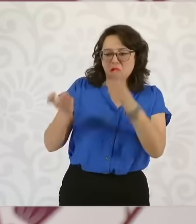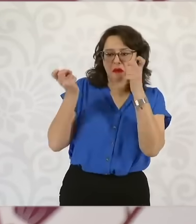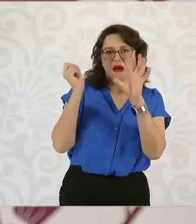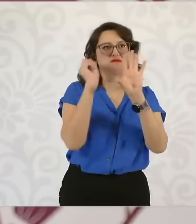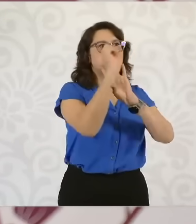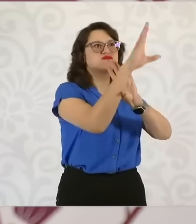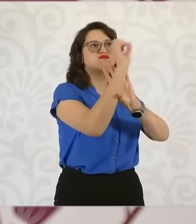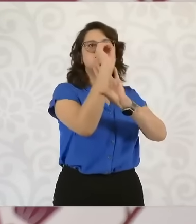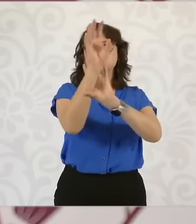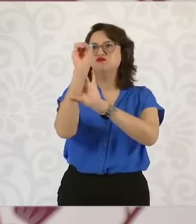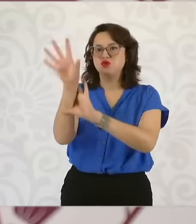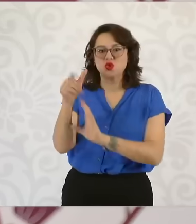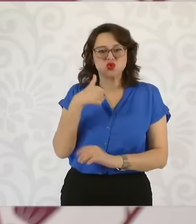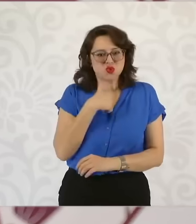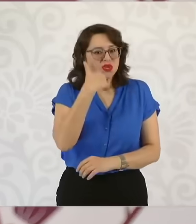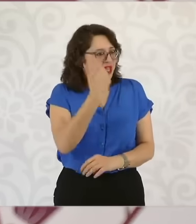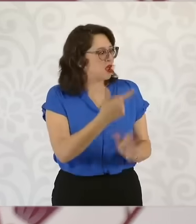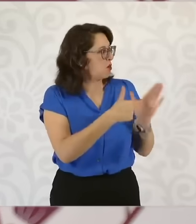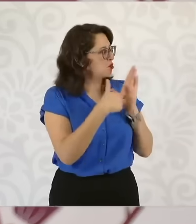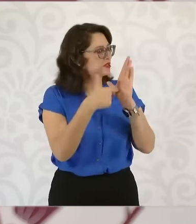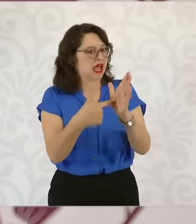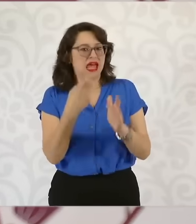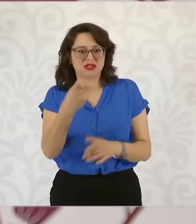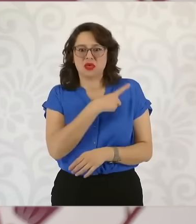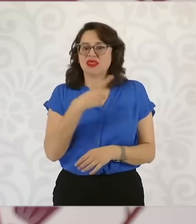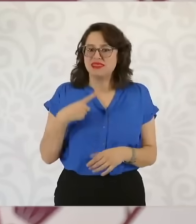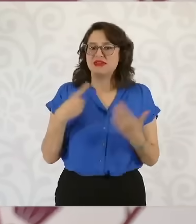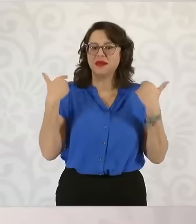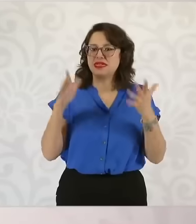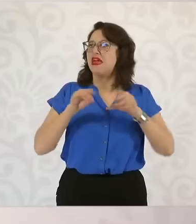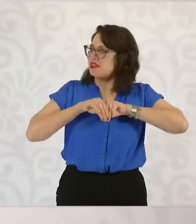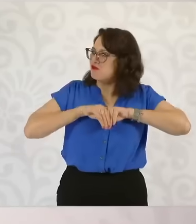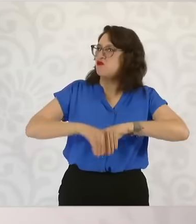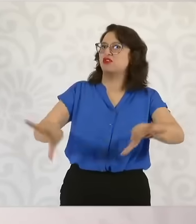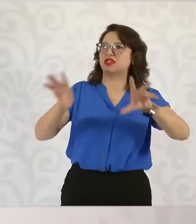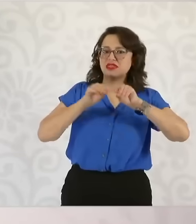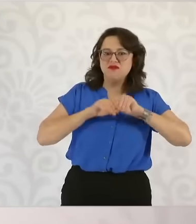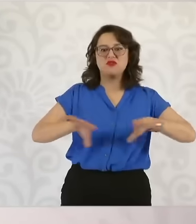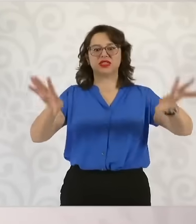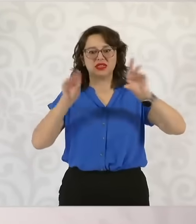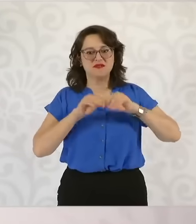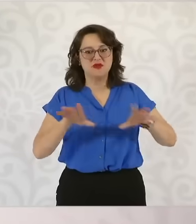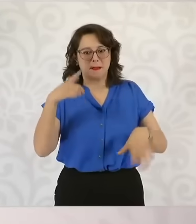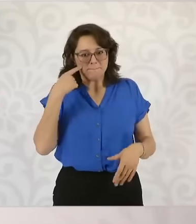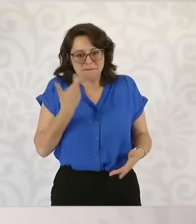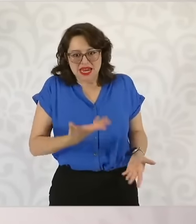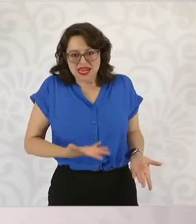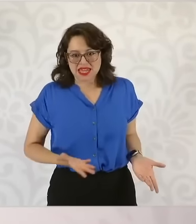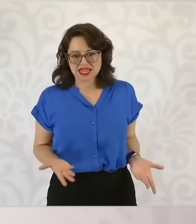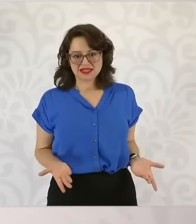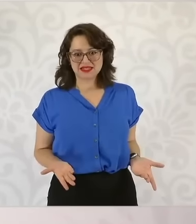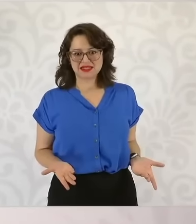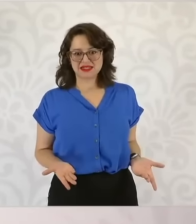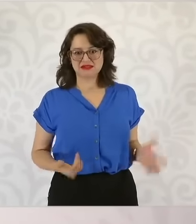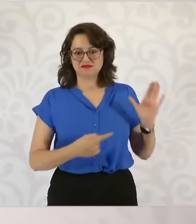Entonces, mostrarlo por todos lados, en el mundo entero, decir, miren, vean este caso